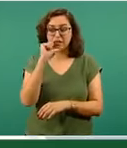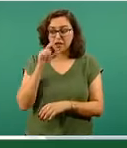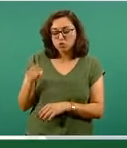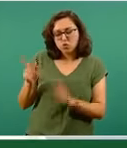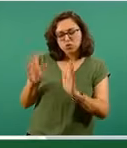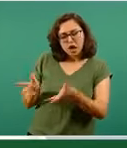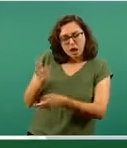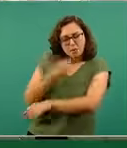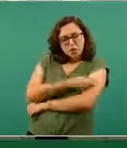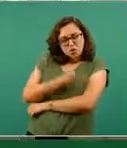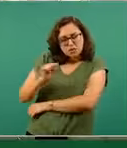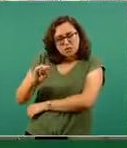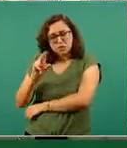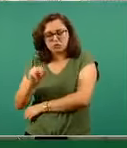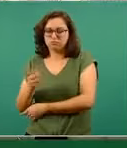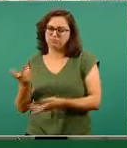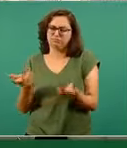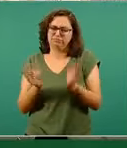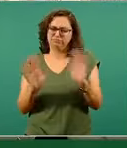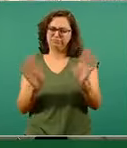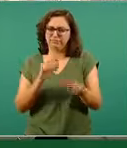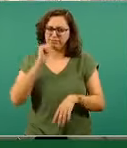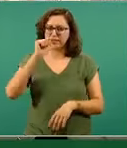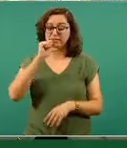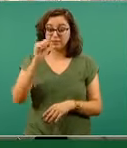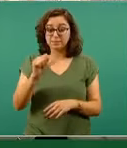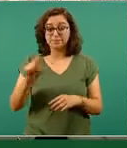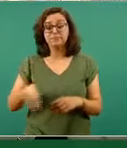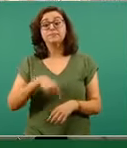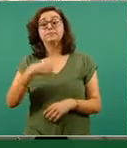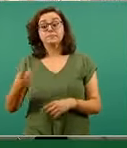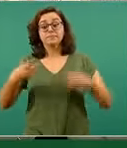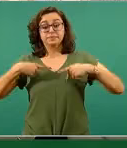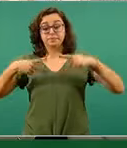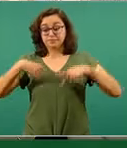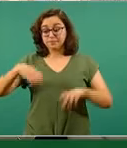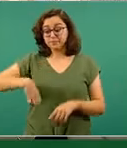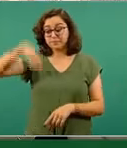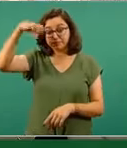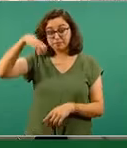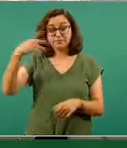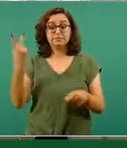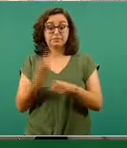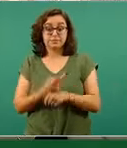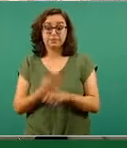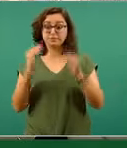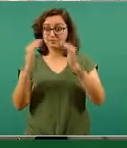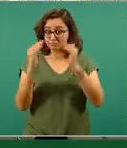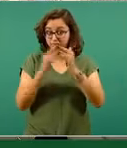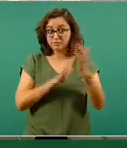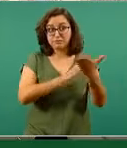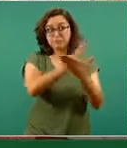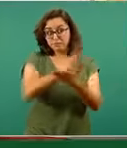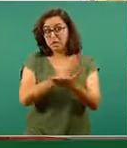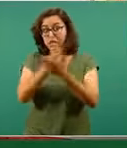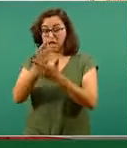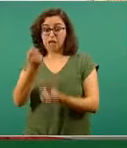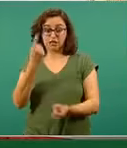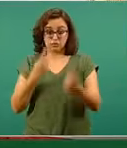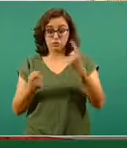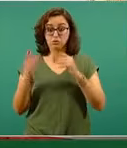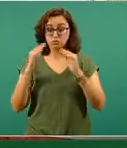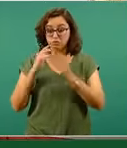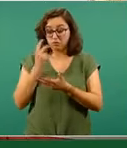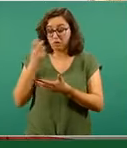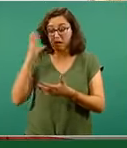ya se vacunó o no. Y lo que sí, en los adultos mayores se tuvo esta actividad de buscar a las personas que estaban postradas en cama para